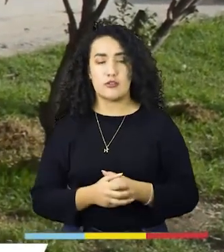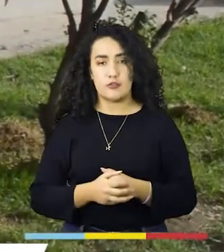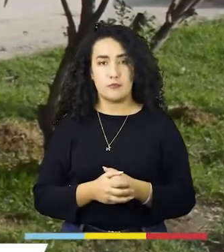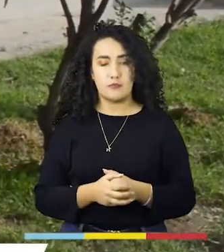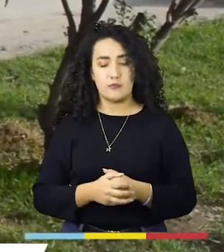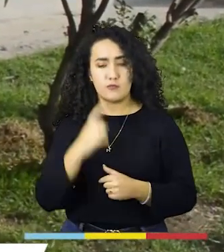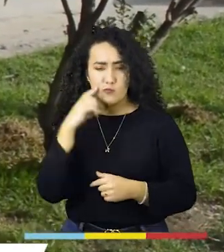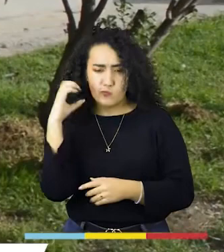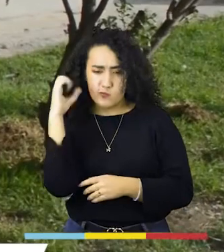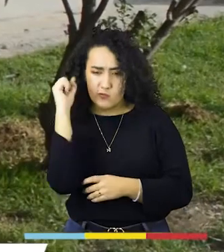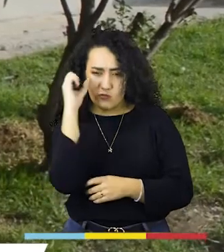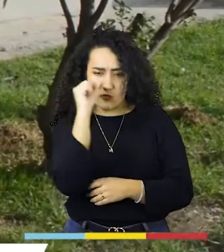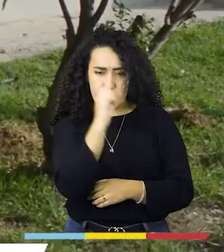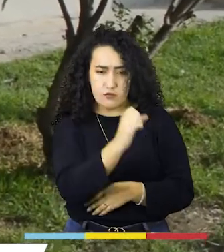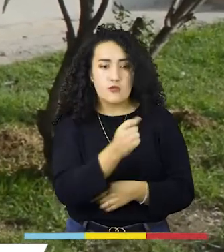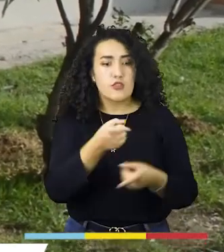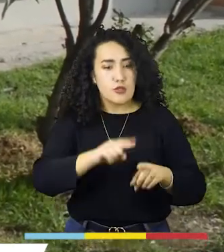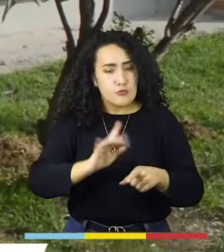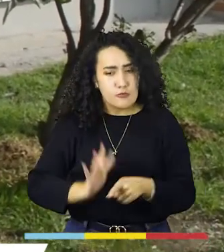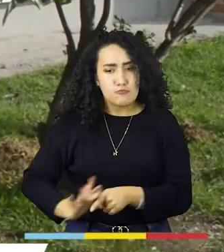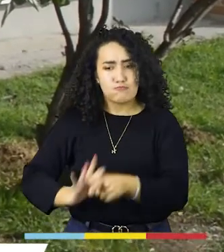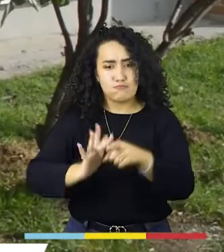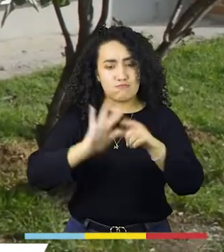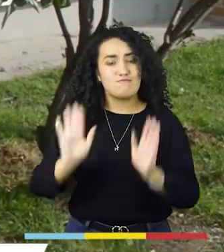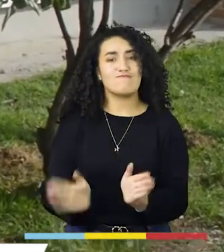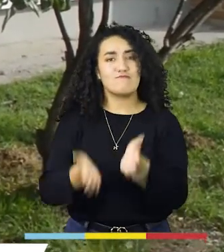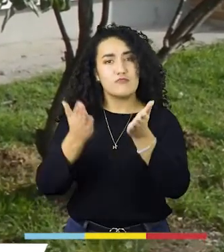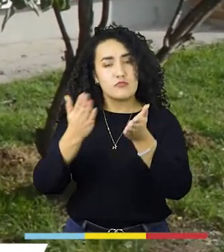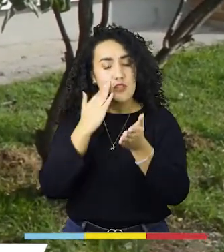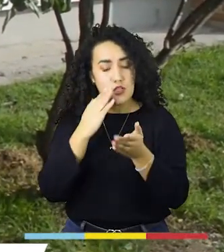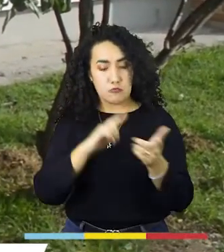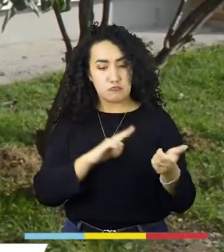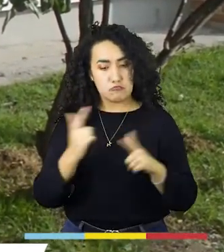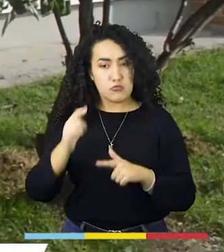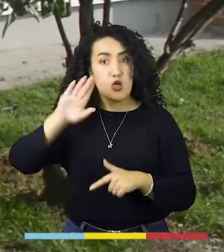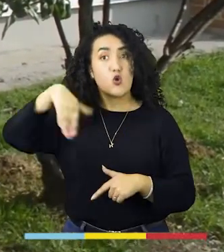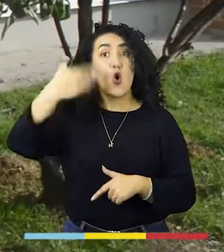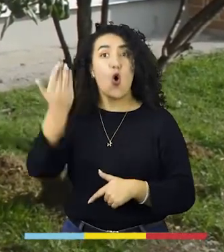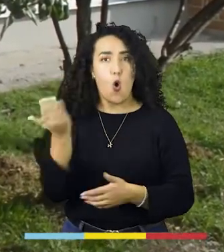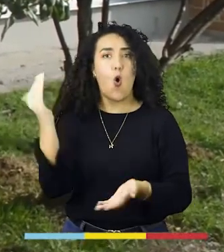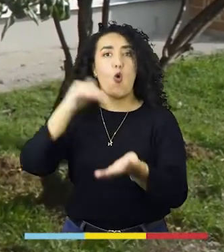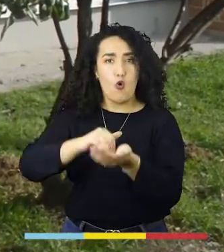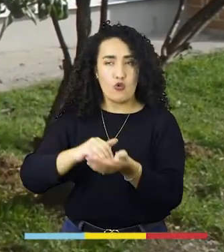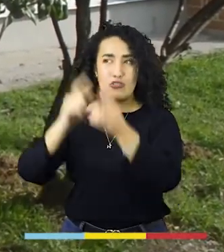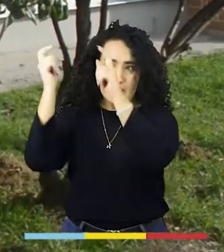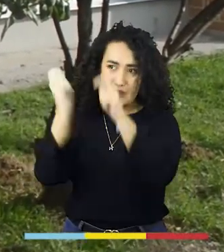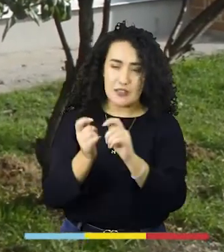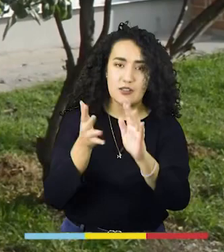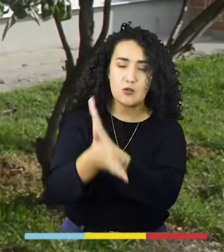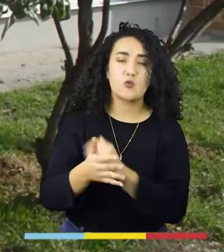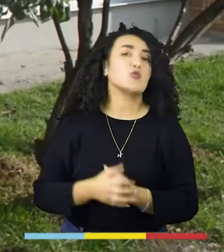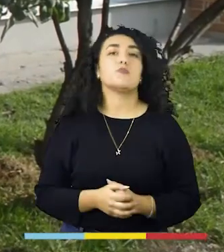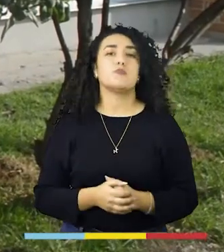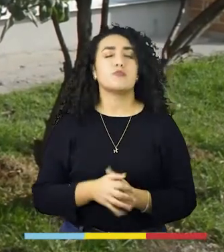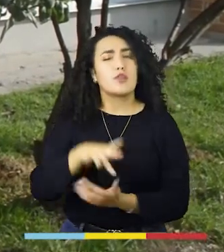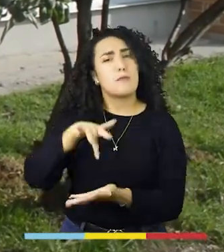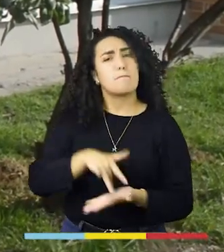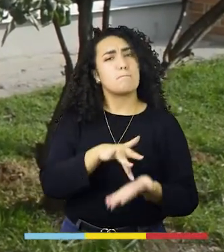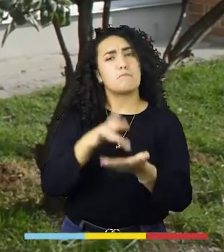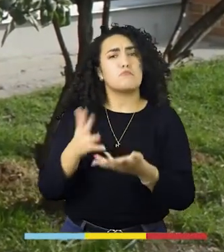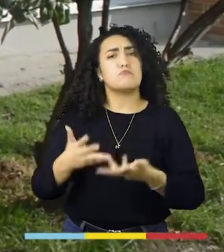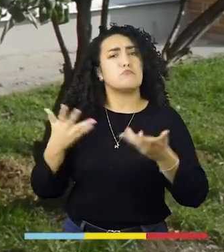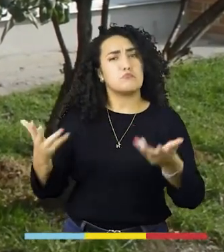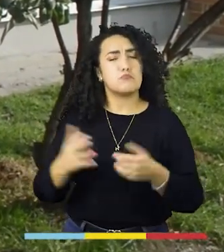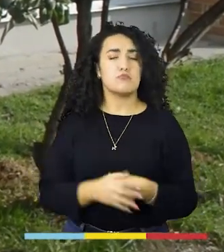proceso. ¿Qué hacemos en esta etapa? En esta etapa hacemos un balance del proceso, identificamos y aplicamos acciones de mejora y